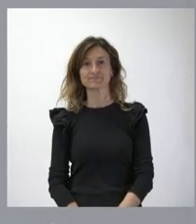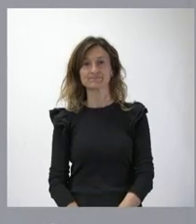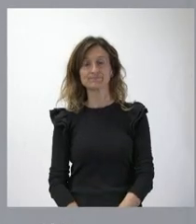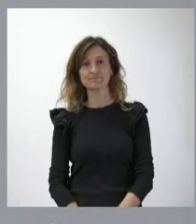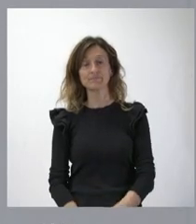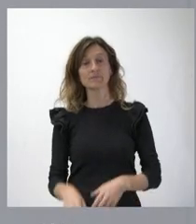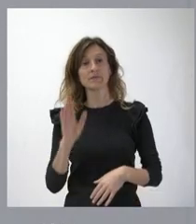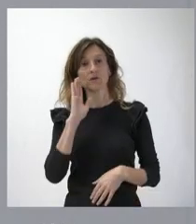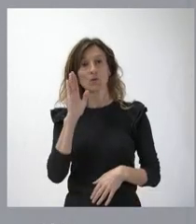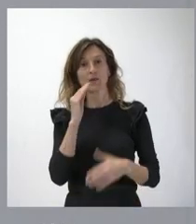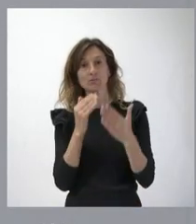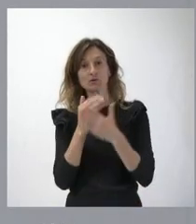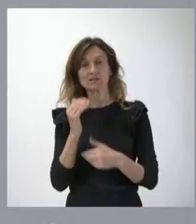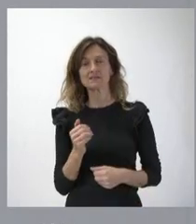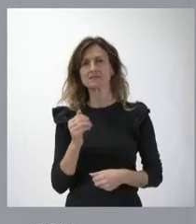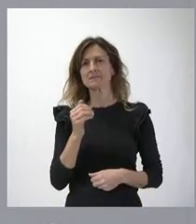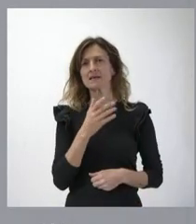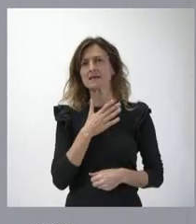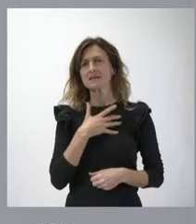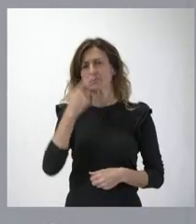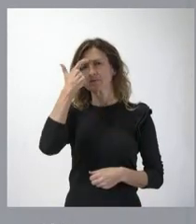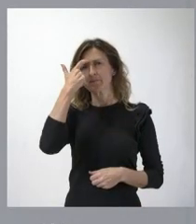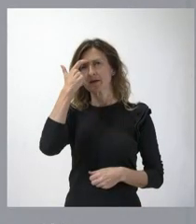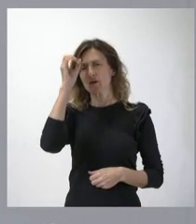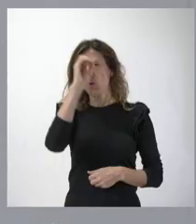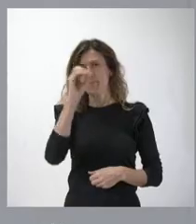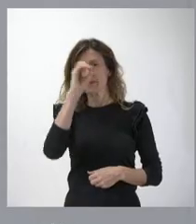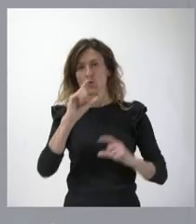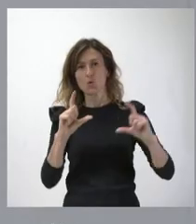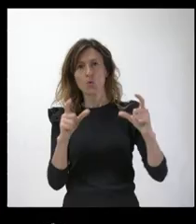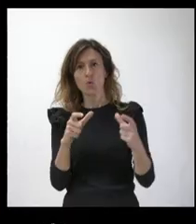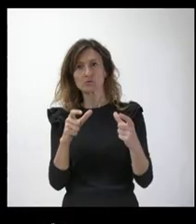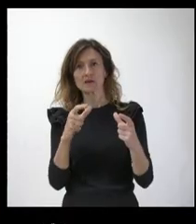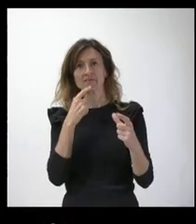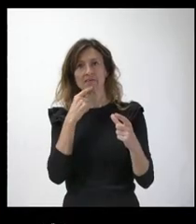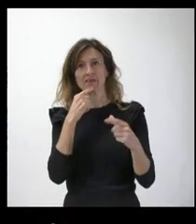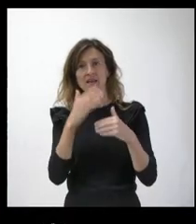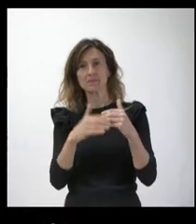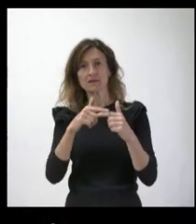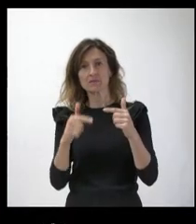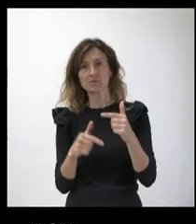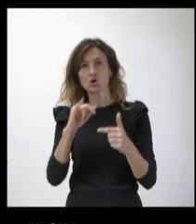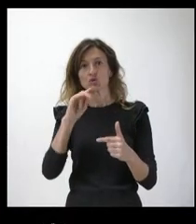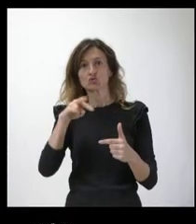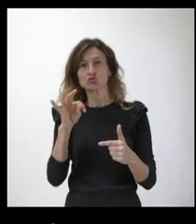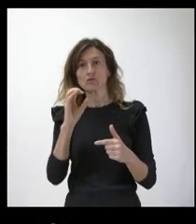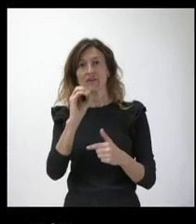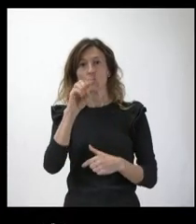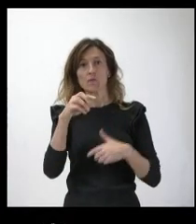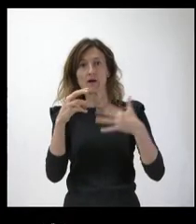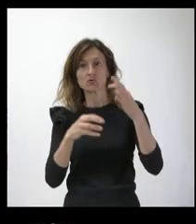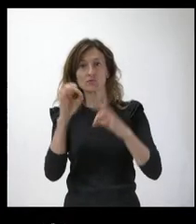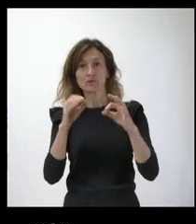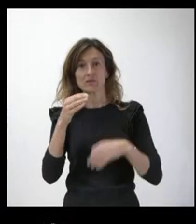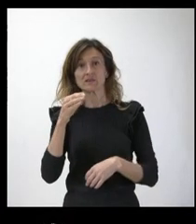e Me gustaría saber la valoración de la junta de esas límites de déficit que ha planteado juns al gobierno del 0,8 por del